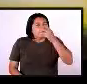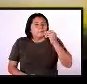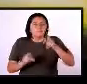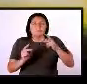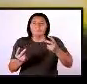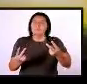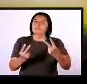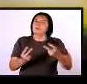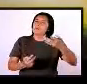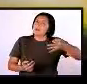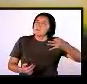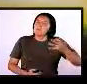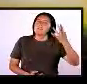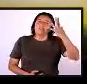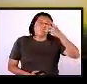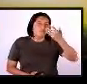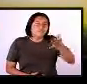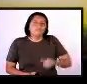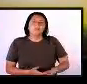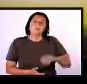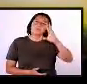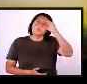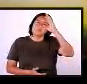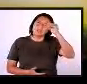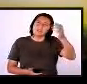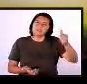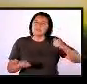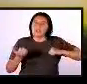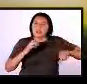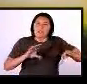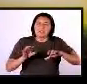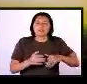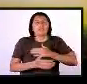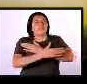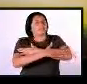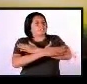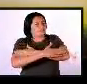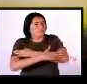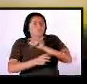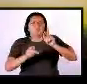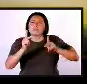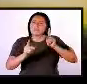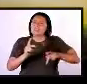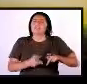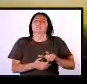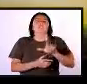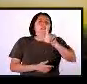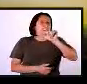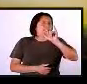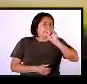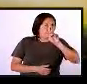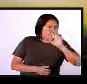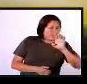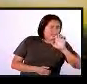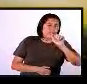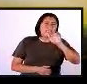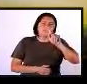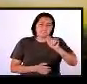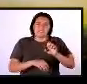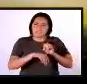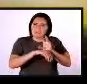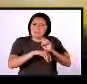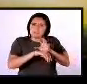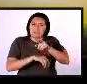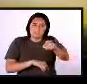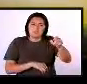Qué bonito, amigos, realmente qué lindo ver estos chicos en escena. Felicitaciones a la linda gente de Liberarte que asesoran a